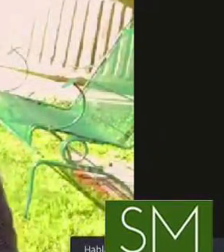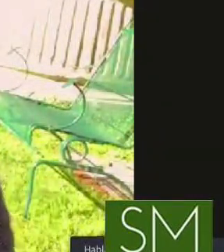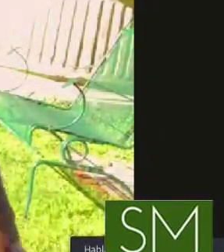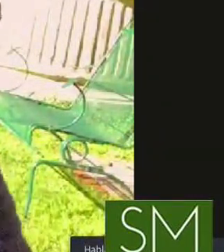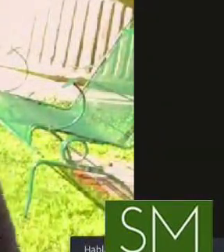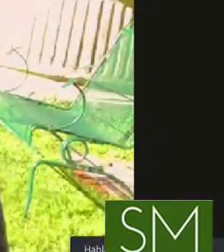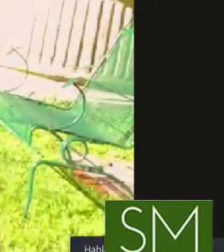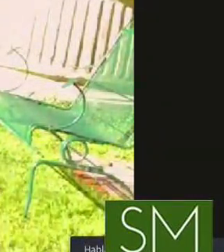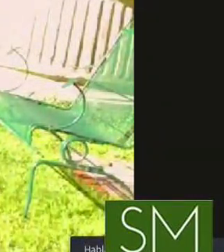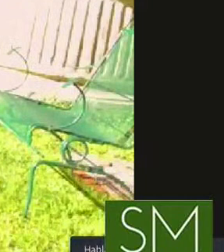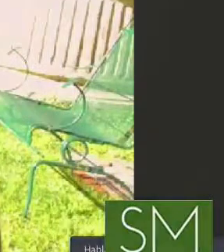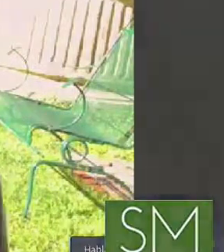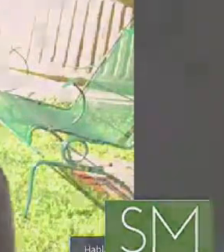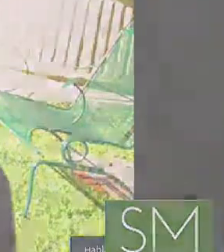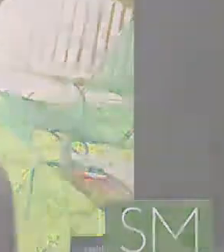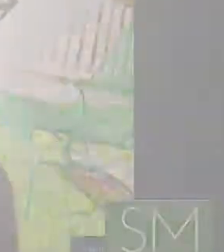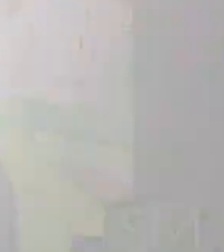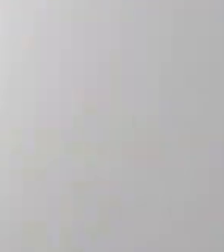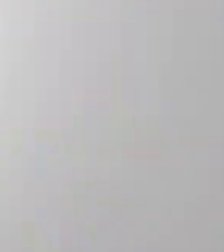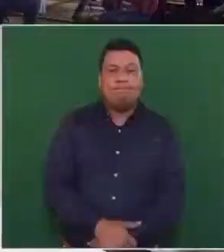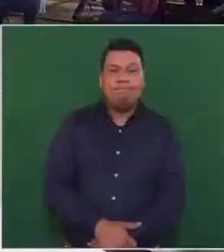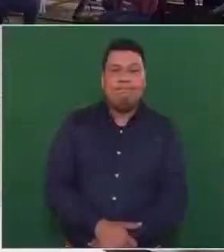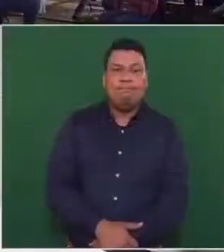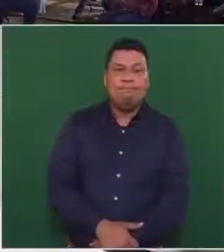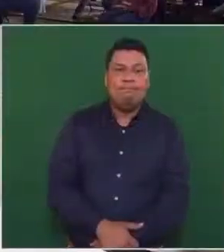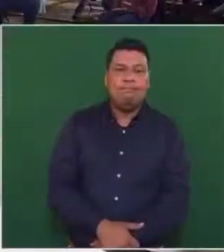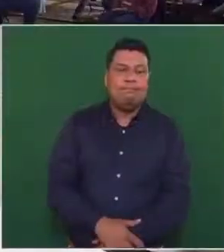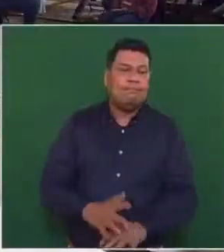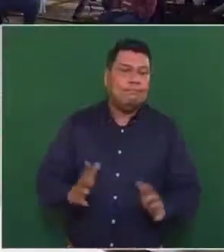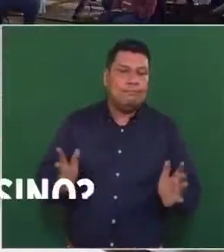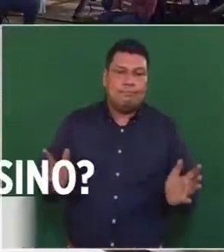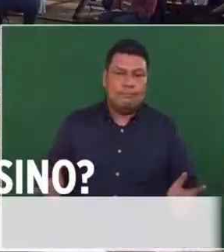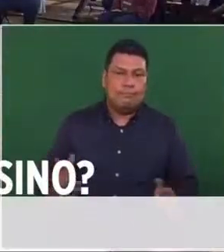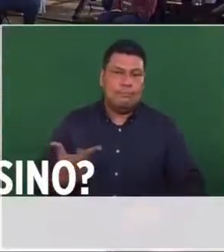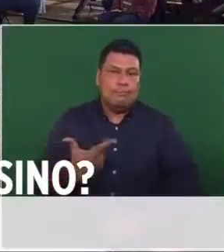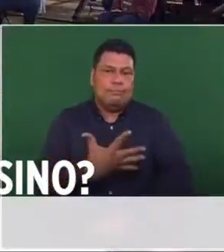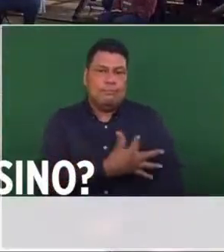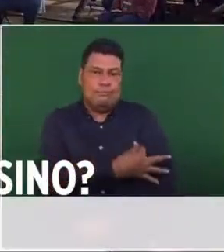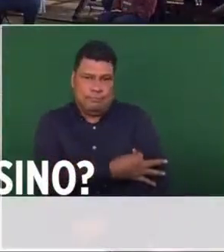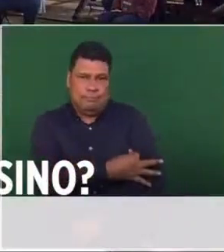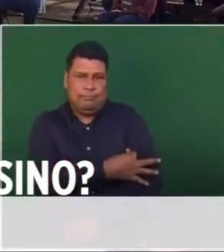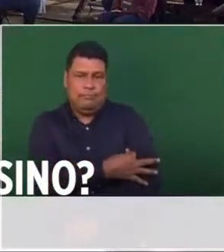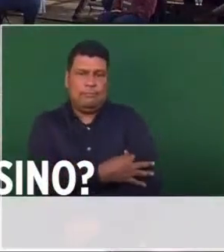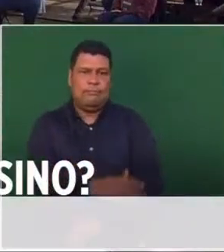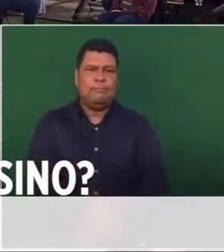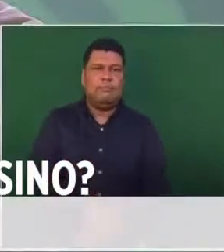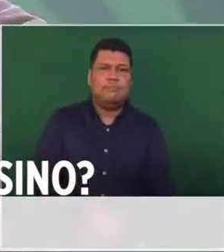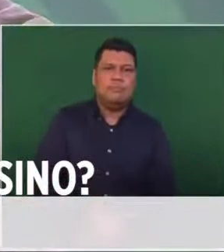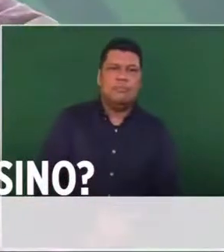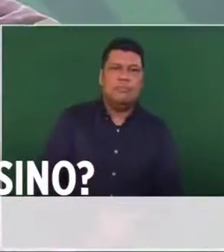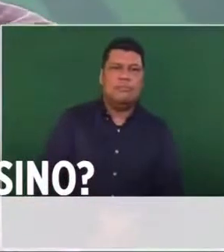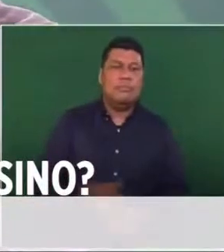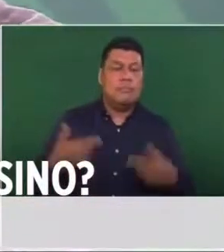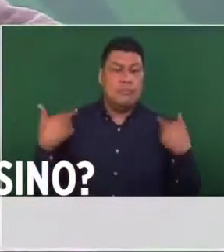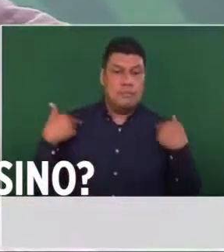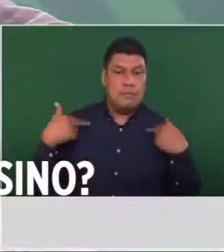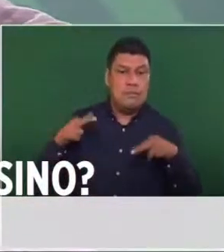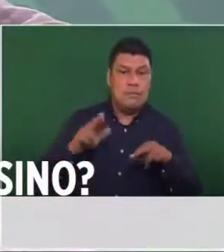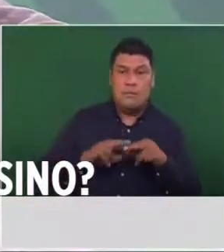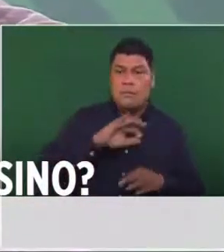ver esta bonita nota. Claro, sí. Lo de las vacunas, todos los